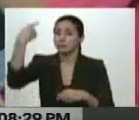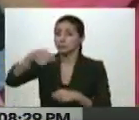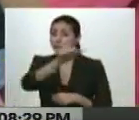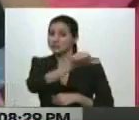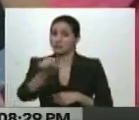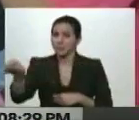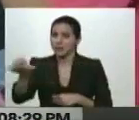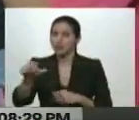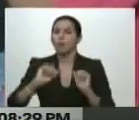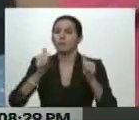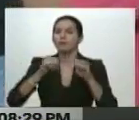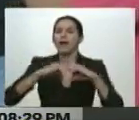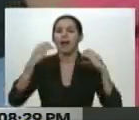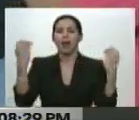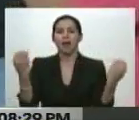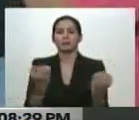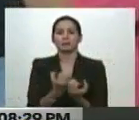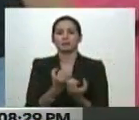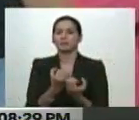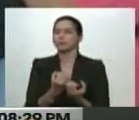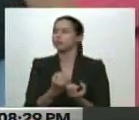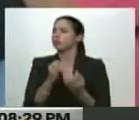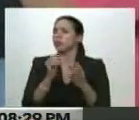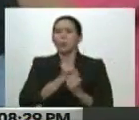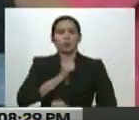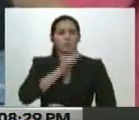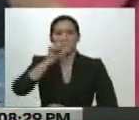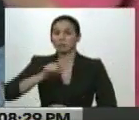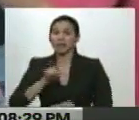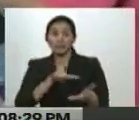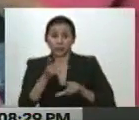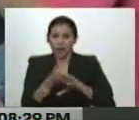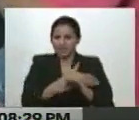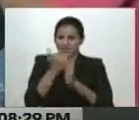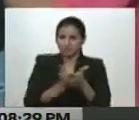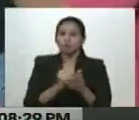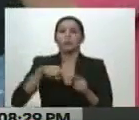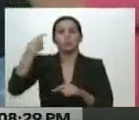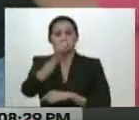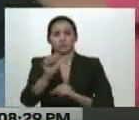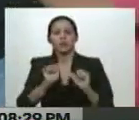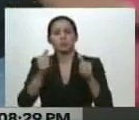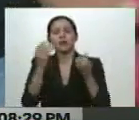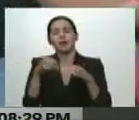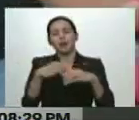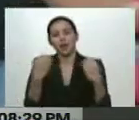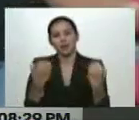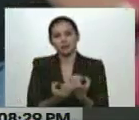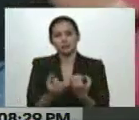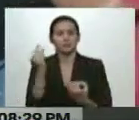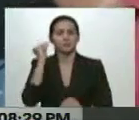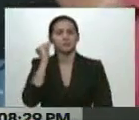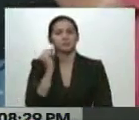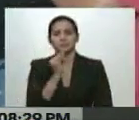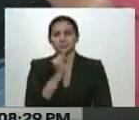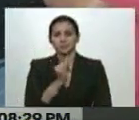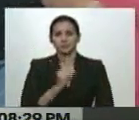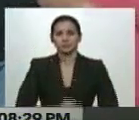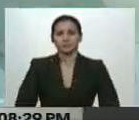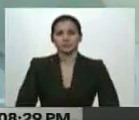semana inicien las clases todas las personas ya registradas en el territorio nacional. Ana Rosa García, La